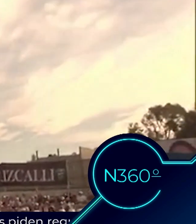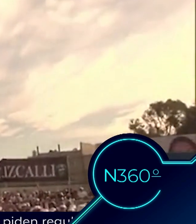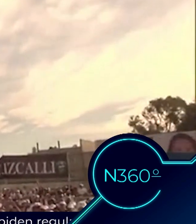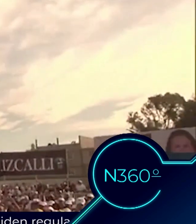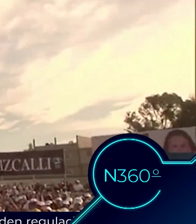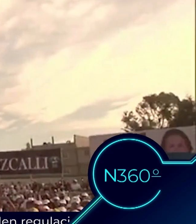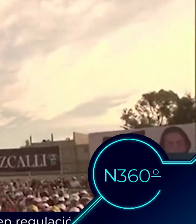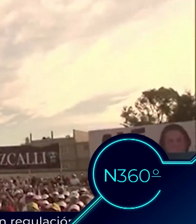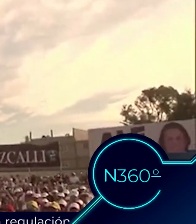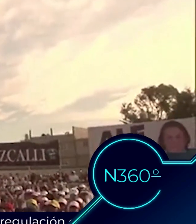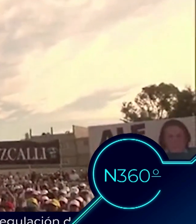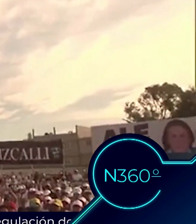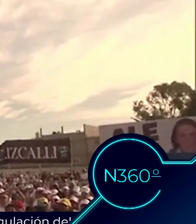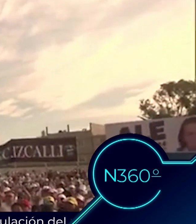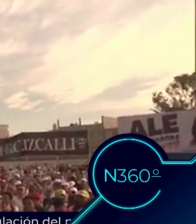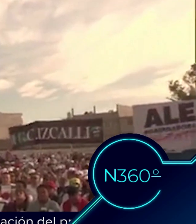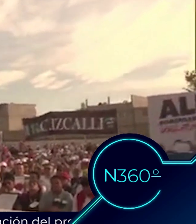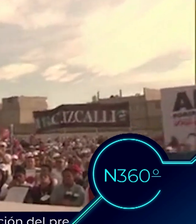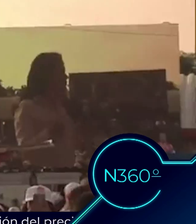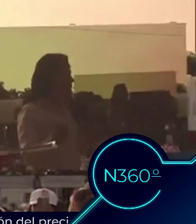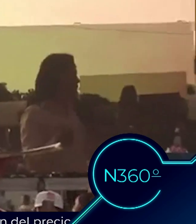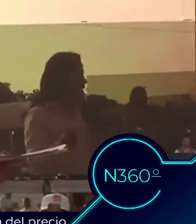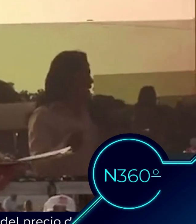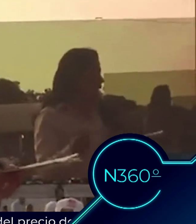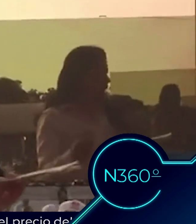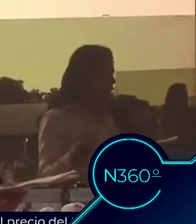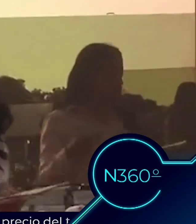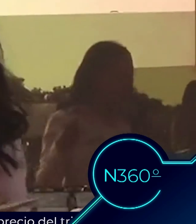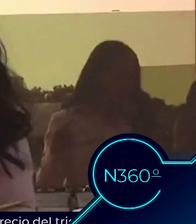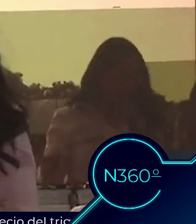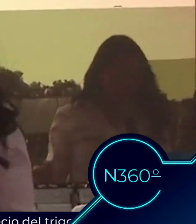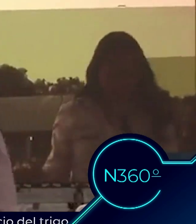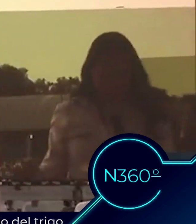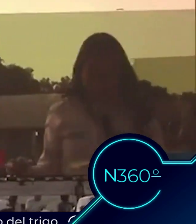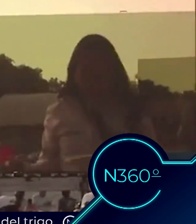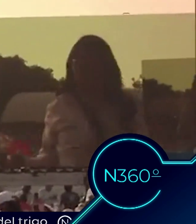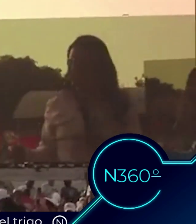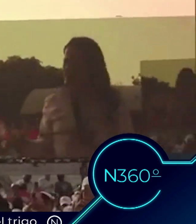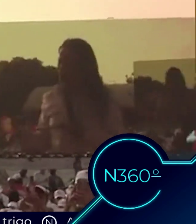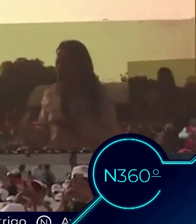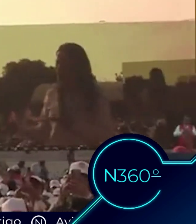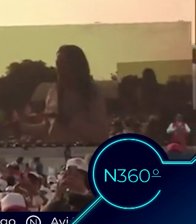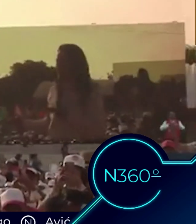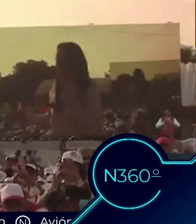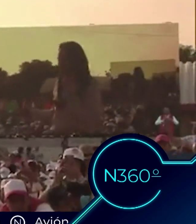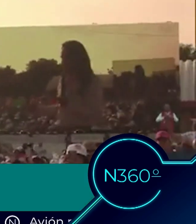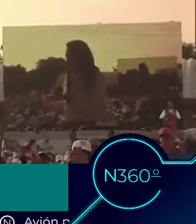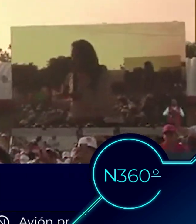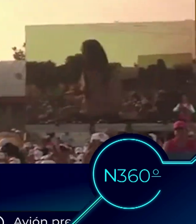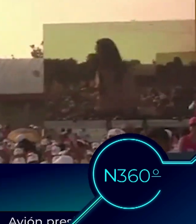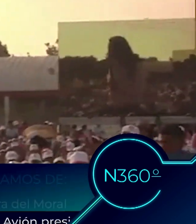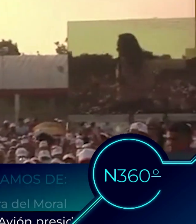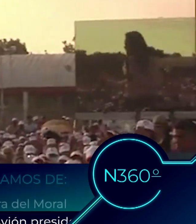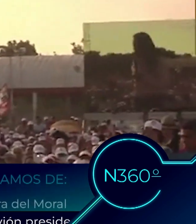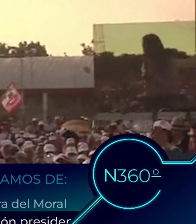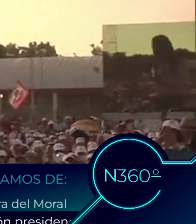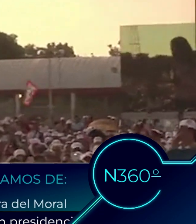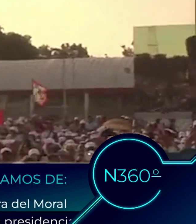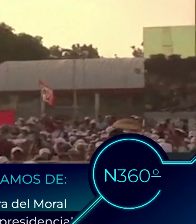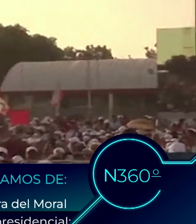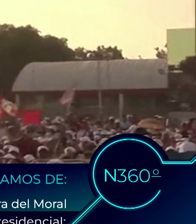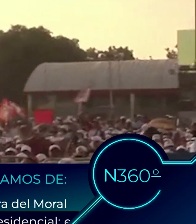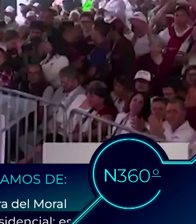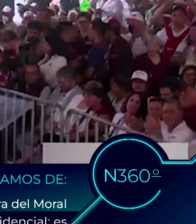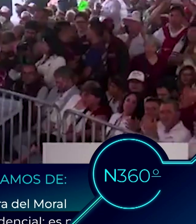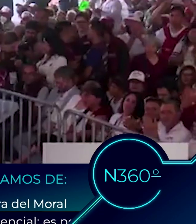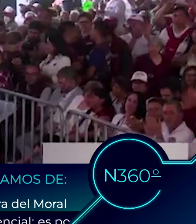la tercera vez que se enfrentan, sí son conocidas las dos, son representan a un grupo. Mira, los problemas que yo veo más